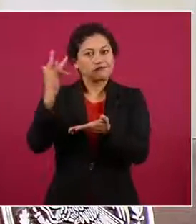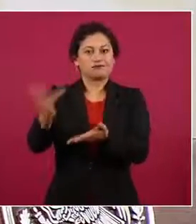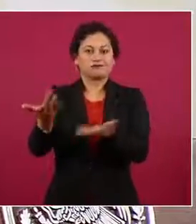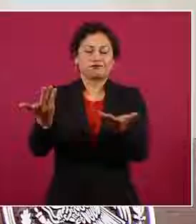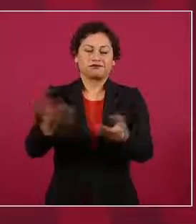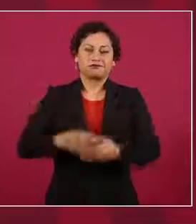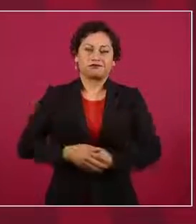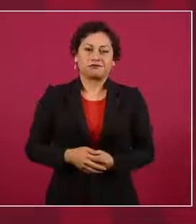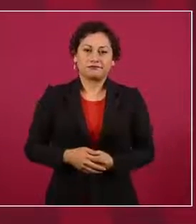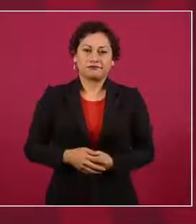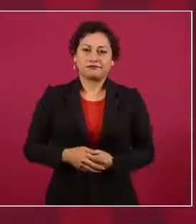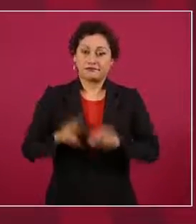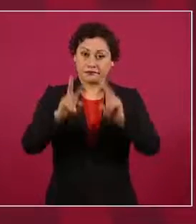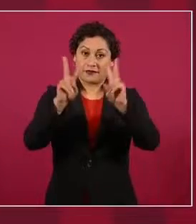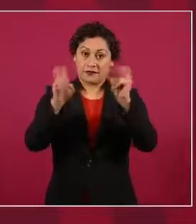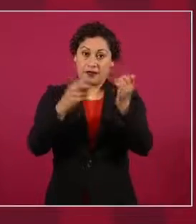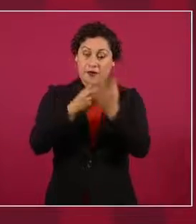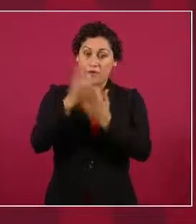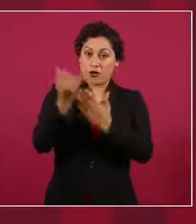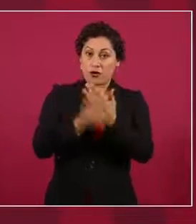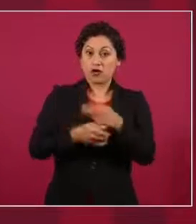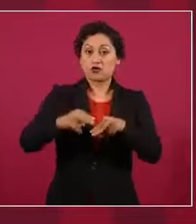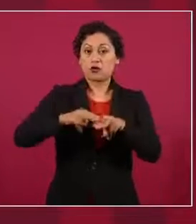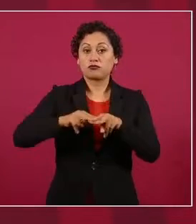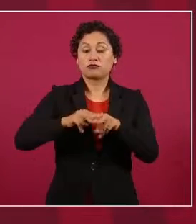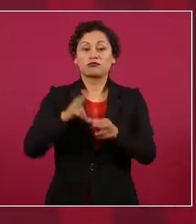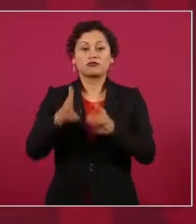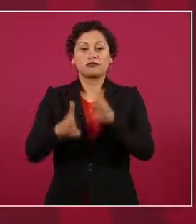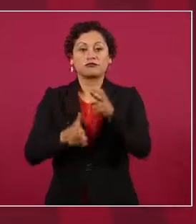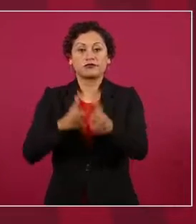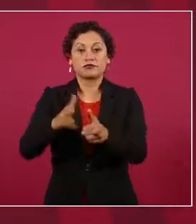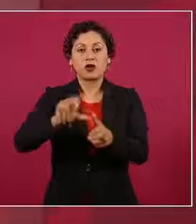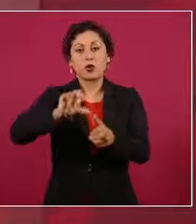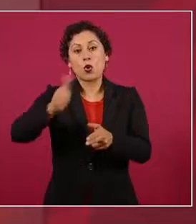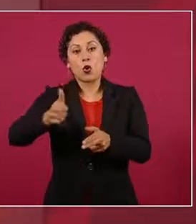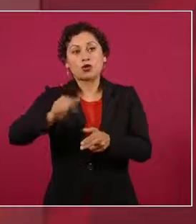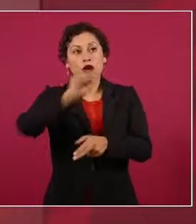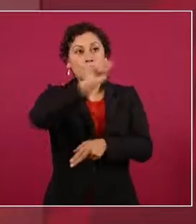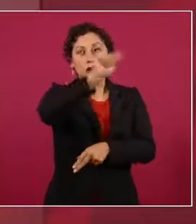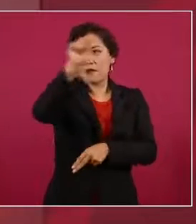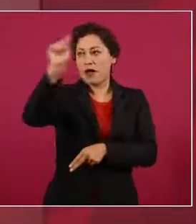en el caso del Tren Maya y de todas las obras, de todas